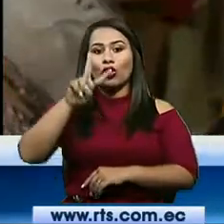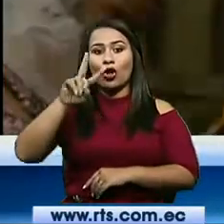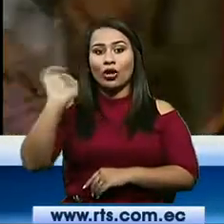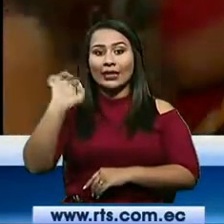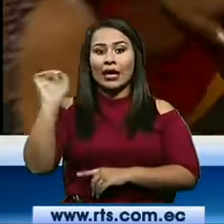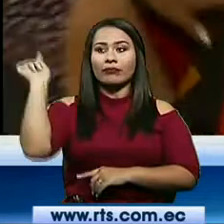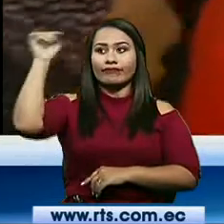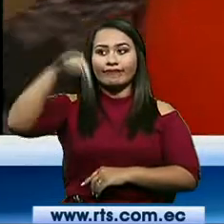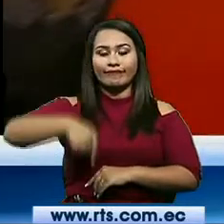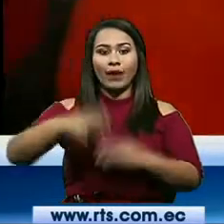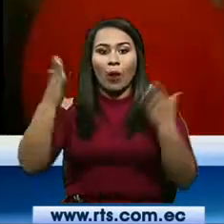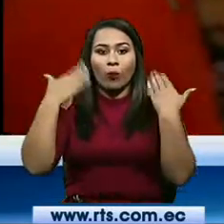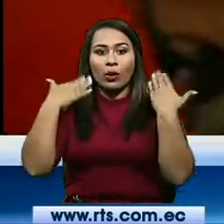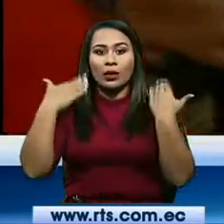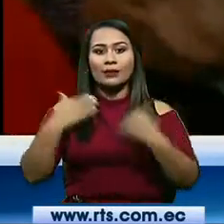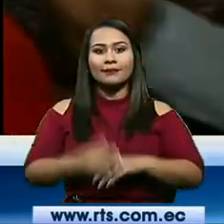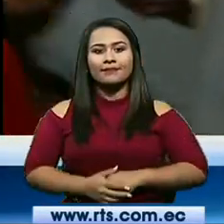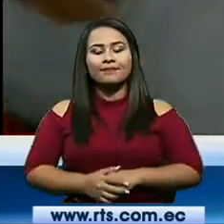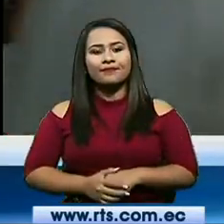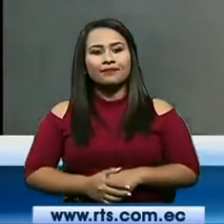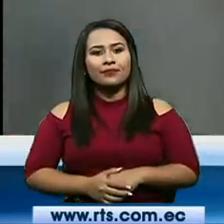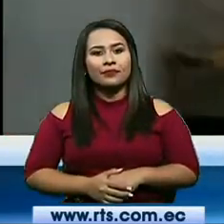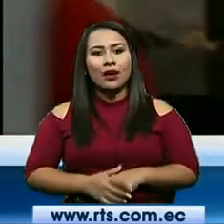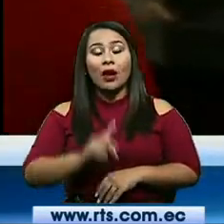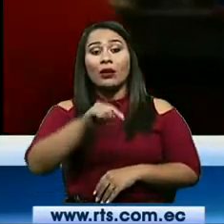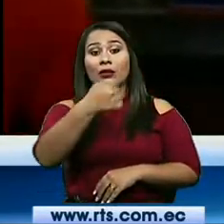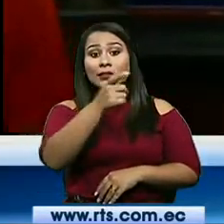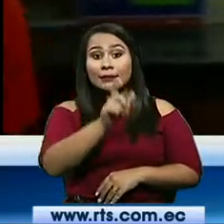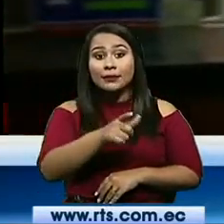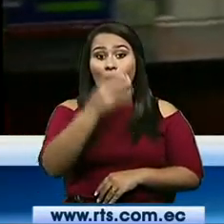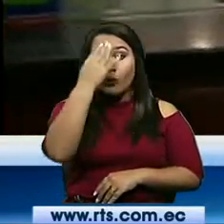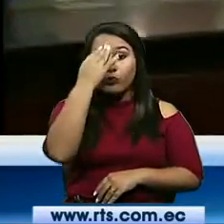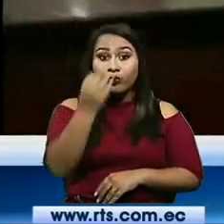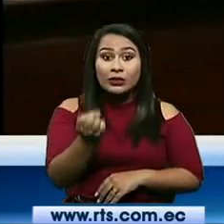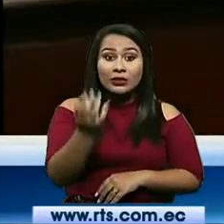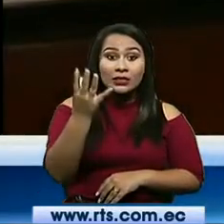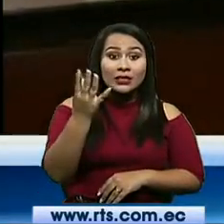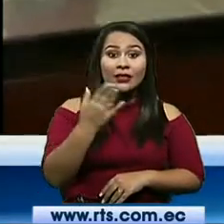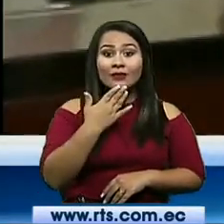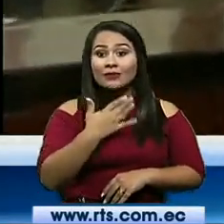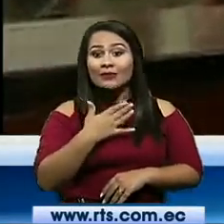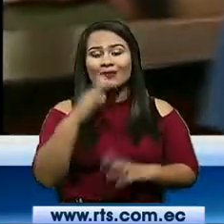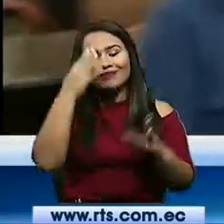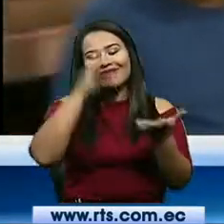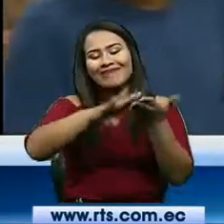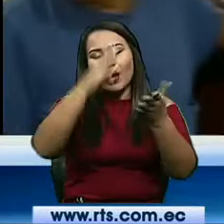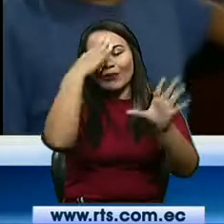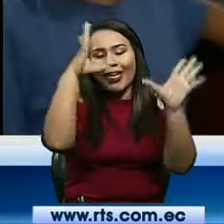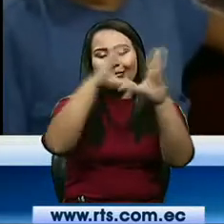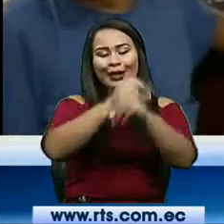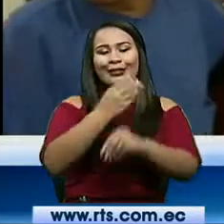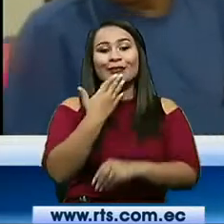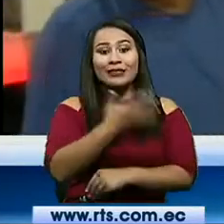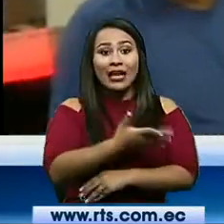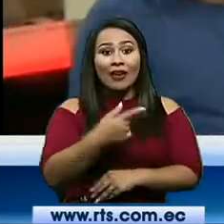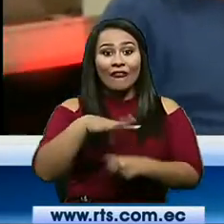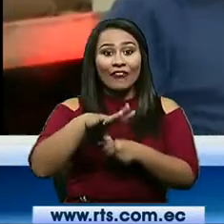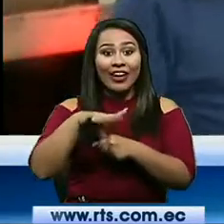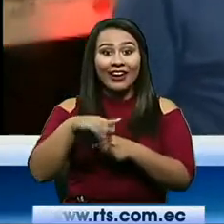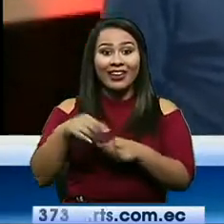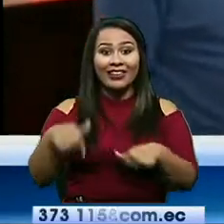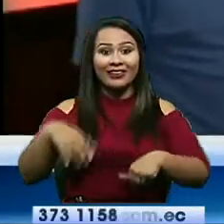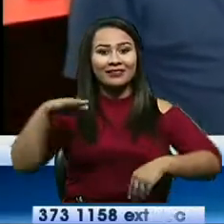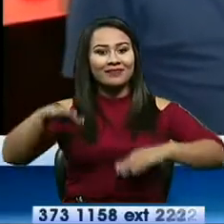Guayaquil. Perfecto, muchísimas gracias. Vamos a tratar de hablar con otra persona, caballero, muy buenas. Cuéntenos, ¿nos vamos de feriado a la playa? Posiblemente,